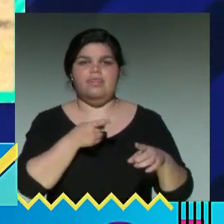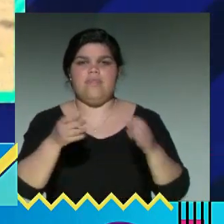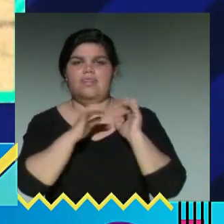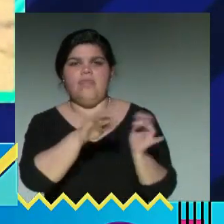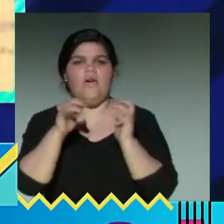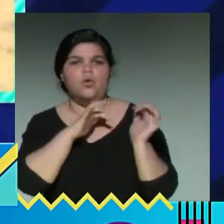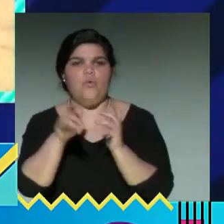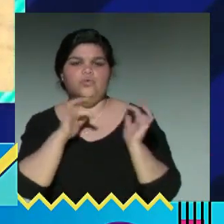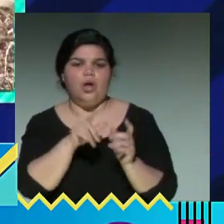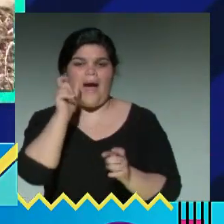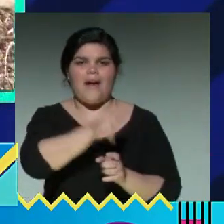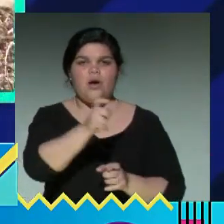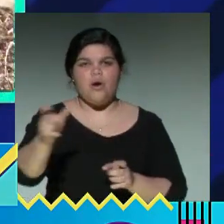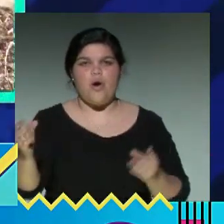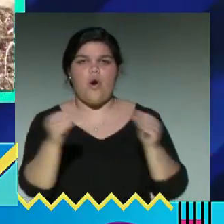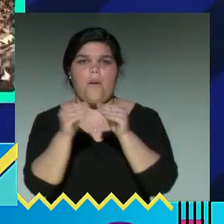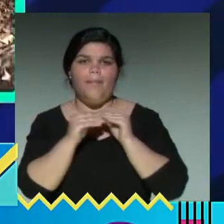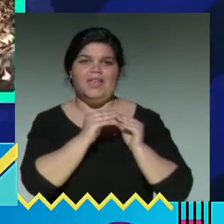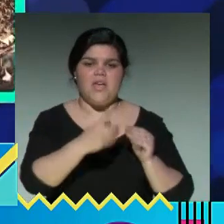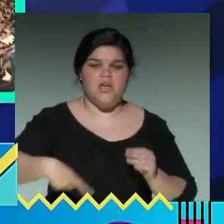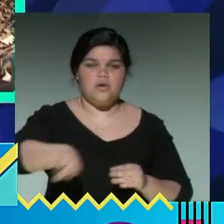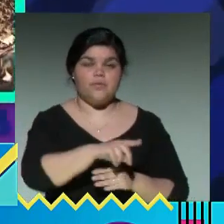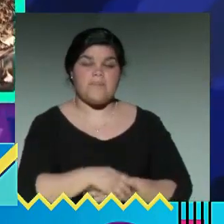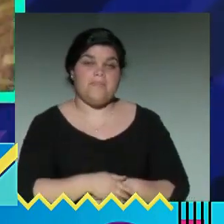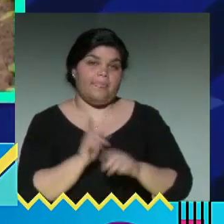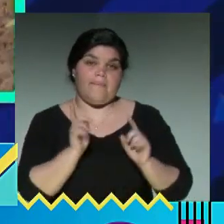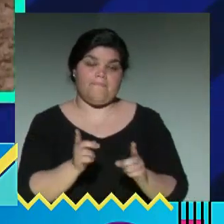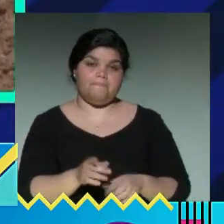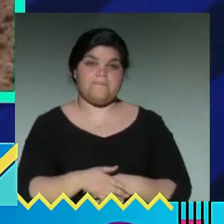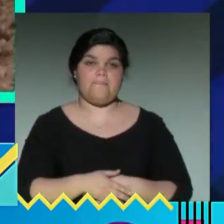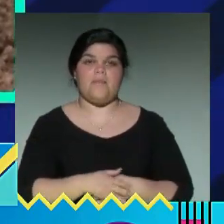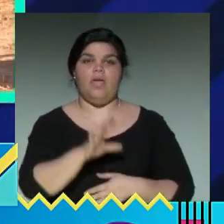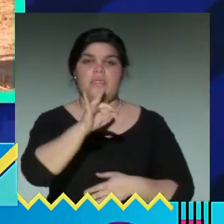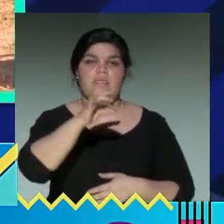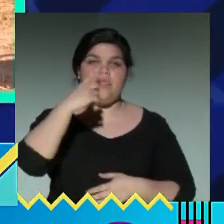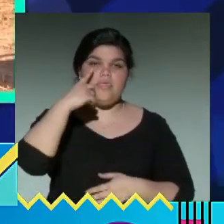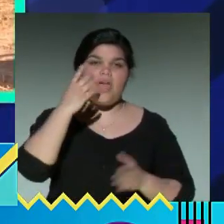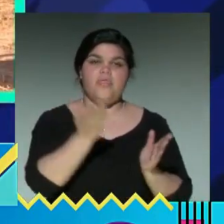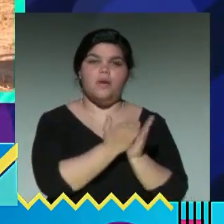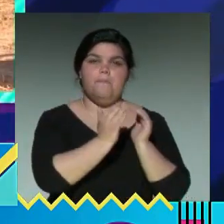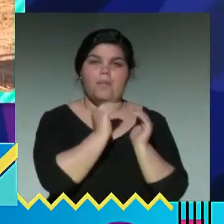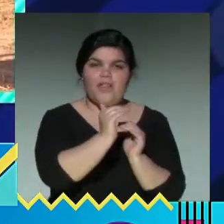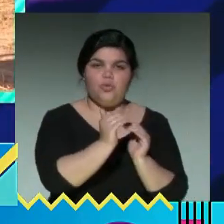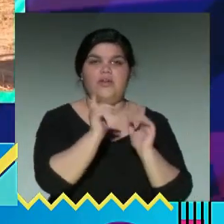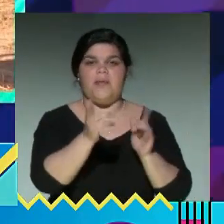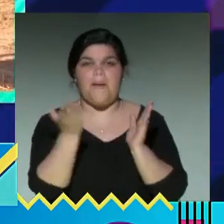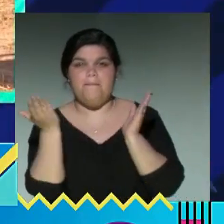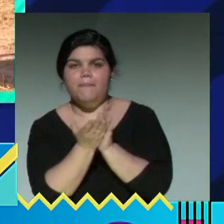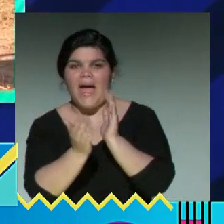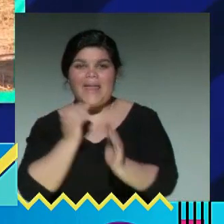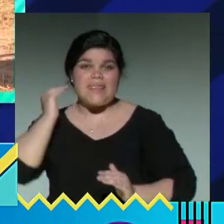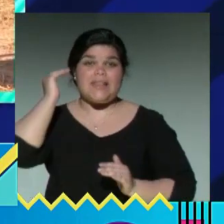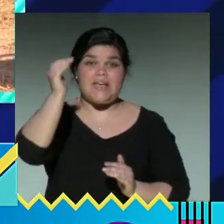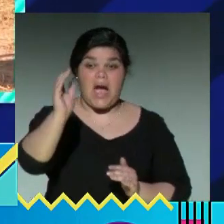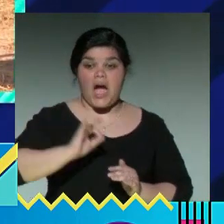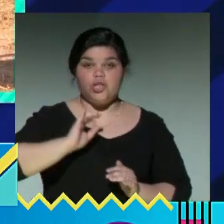esto creo que es el plus que tiene tanto la diplomatura como la maestría que en principio arrancaría el año